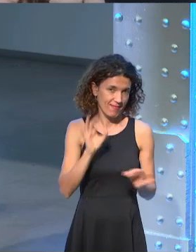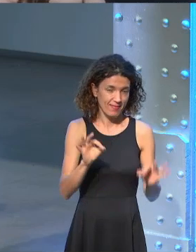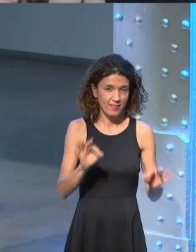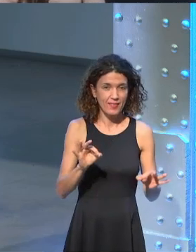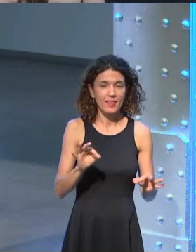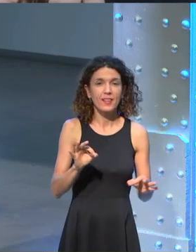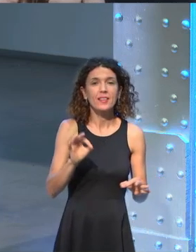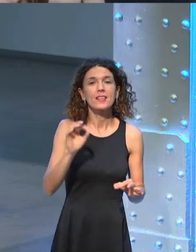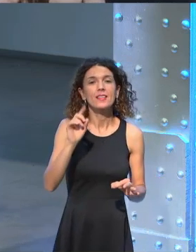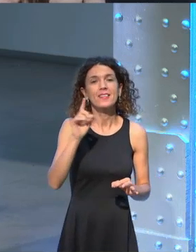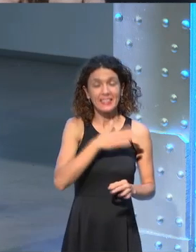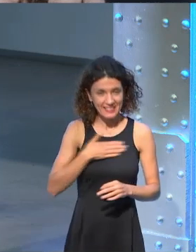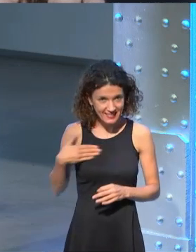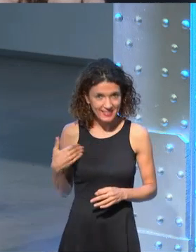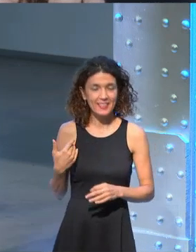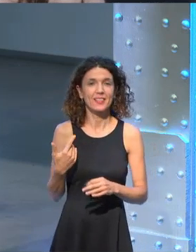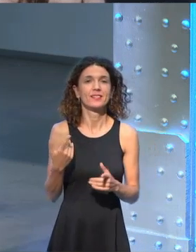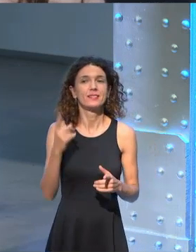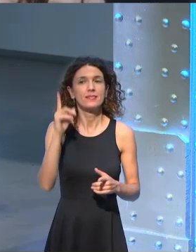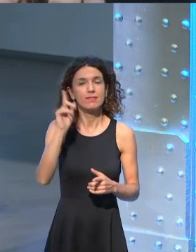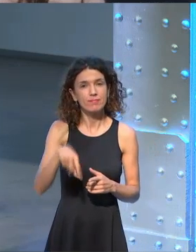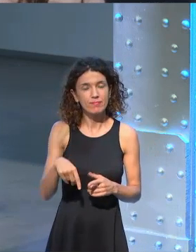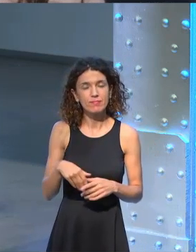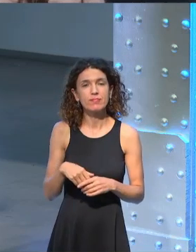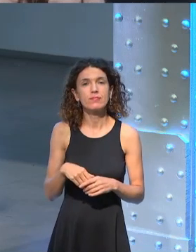Por un lado quería hacer dos